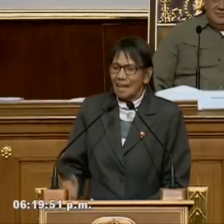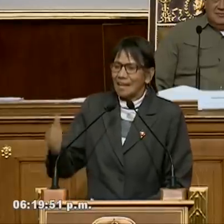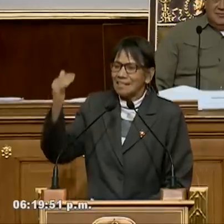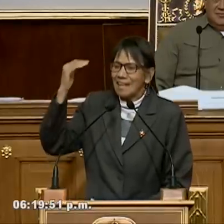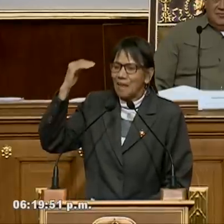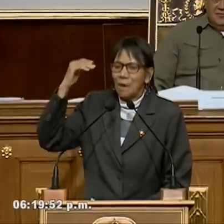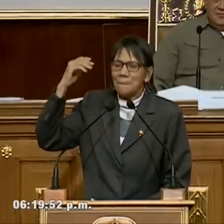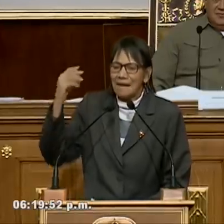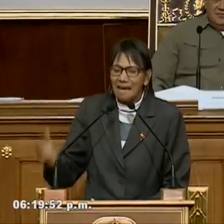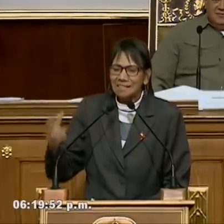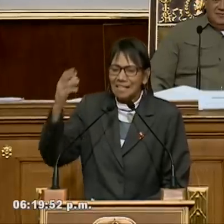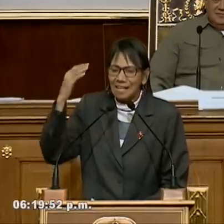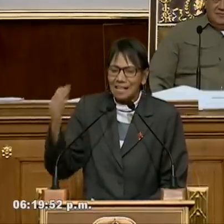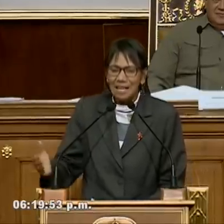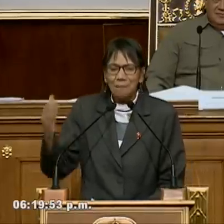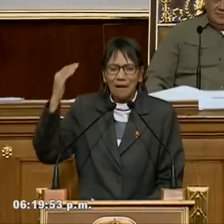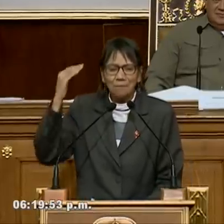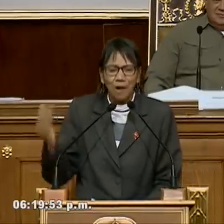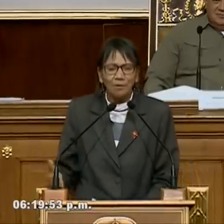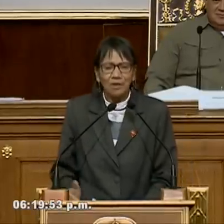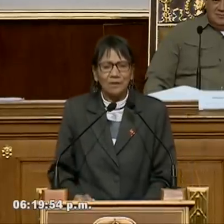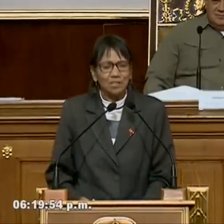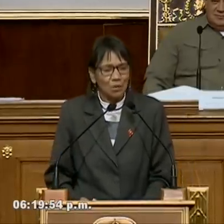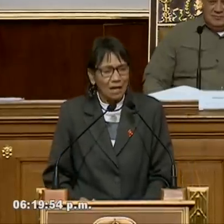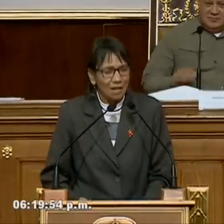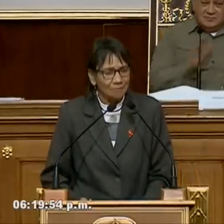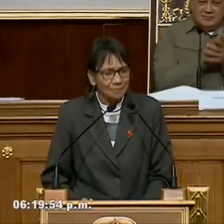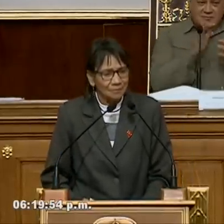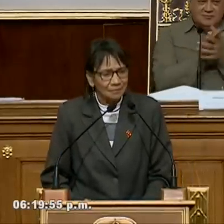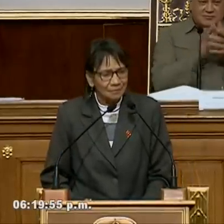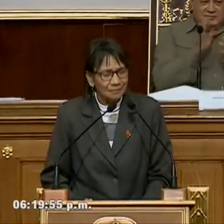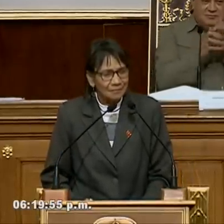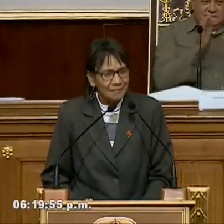que ha creado esperanza y alegría para el pueblo de Venezuela.